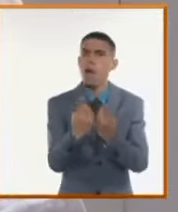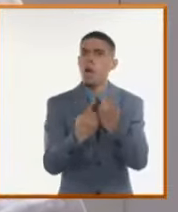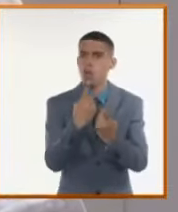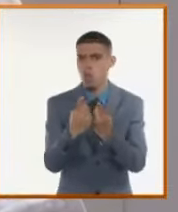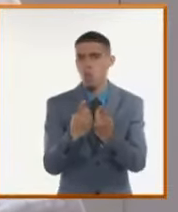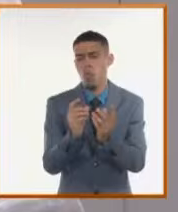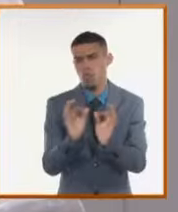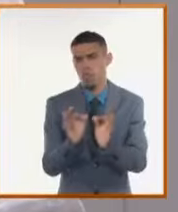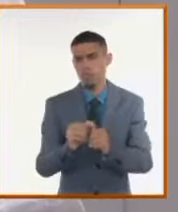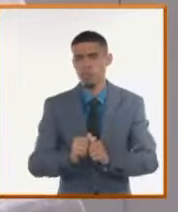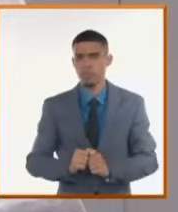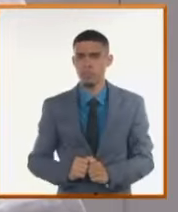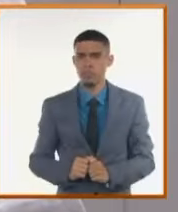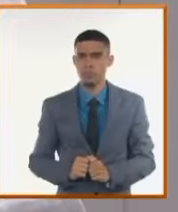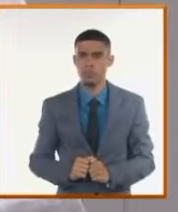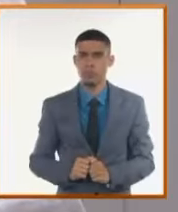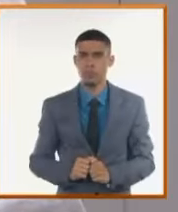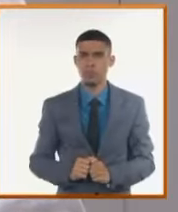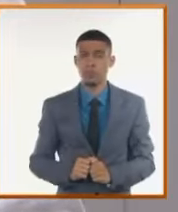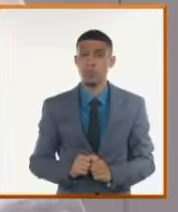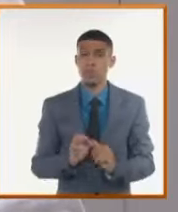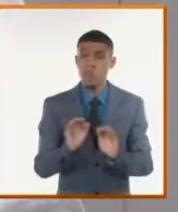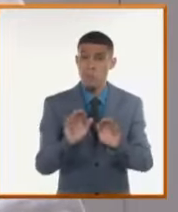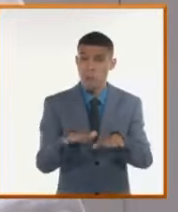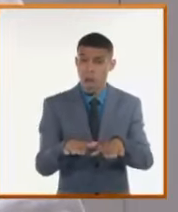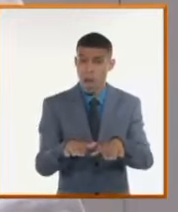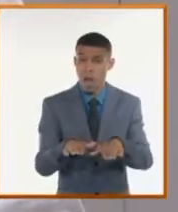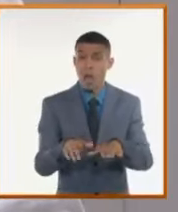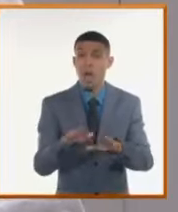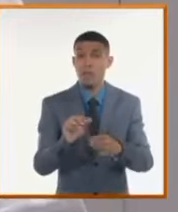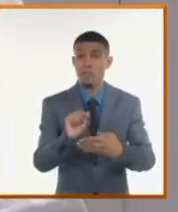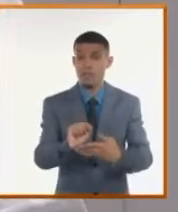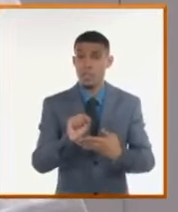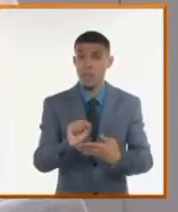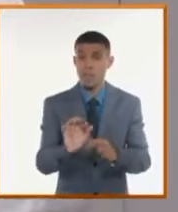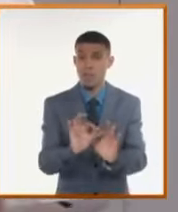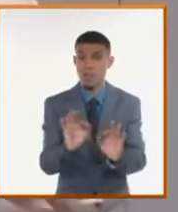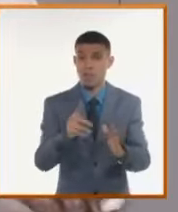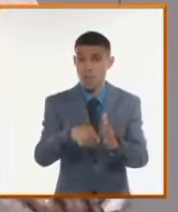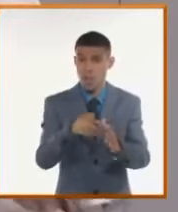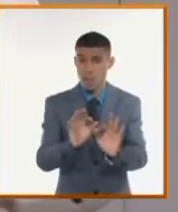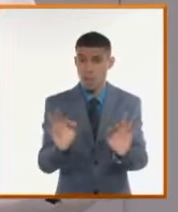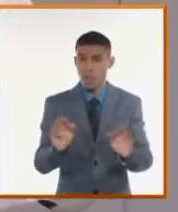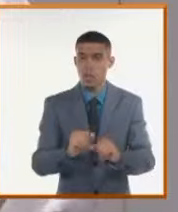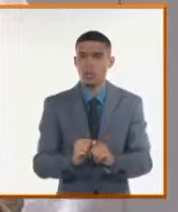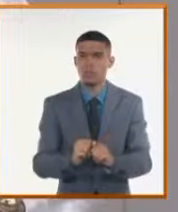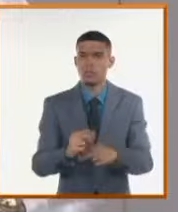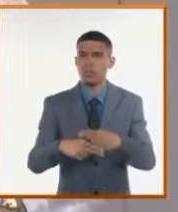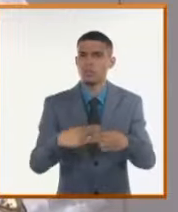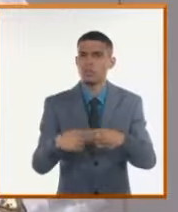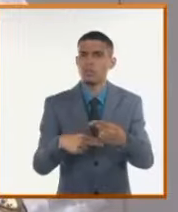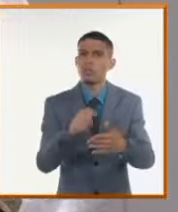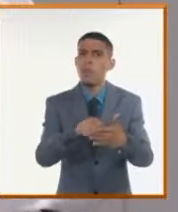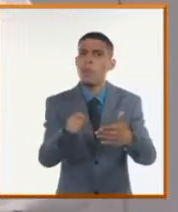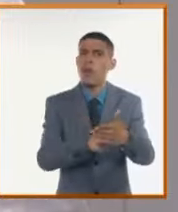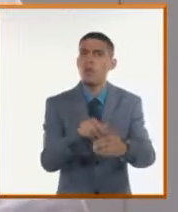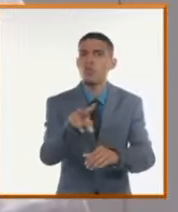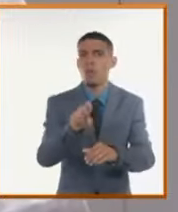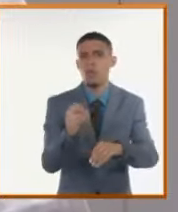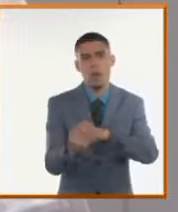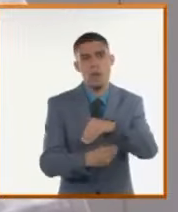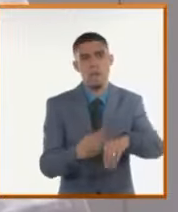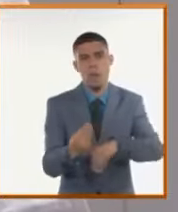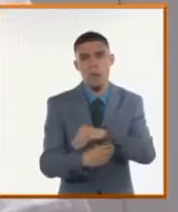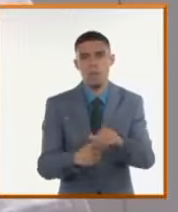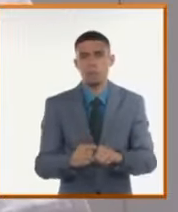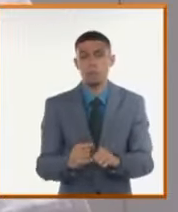que conllevaba a partir de la paralización de de este servicio Expreso Qué se hizo se hizo un proceso en el que se